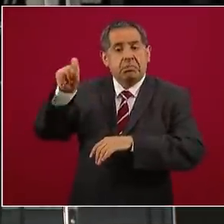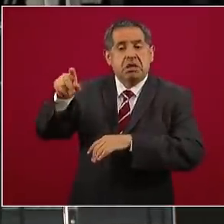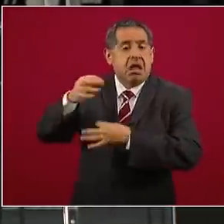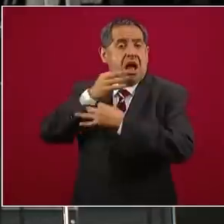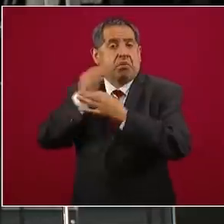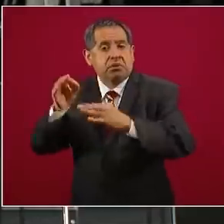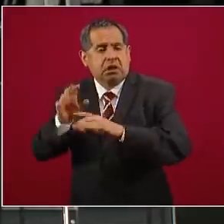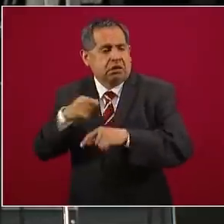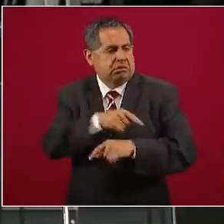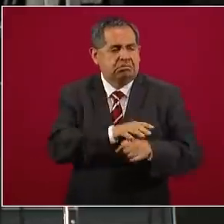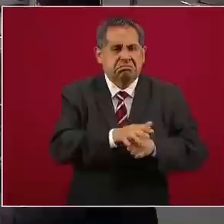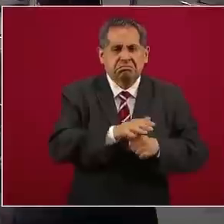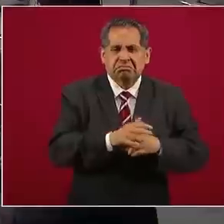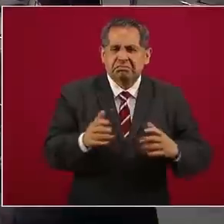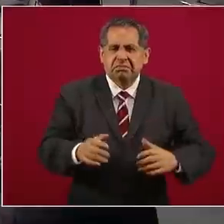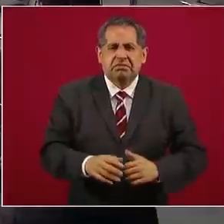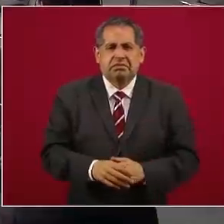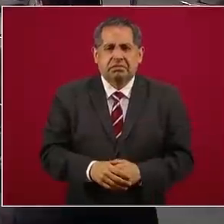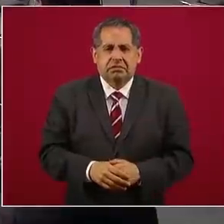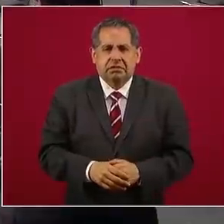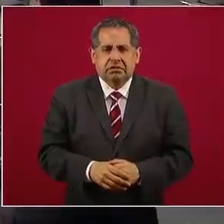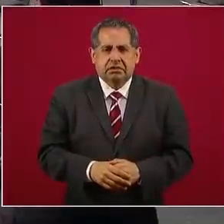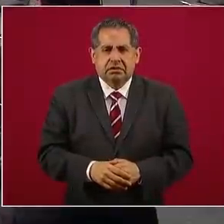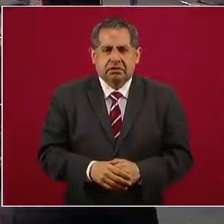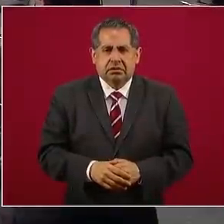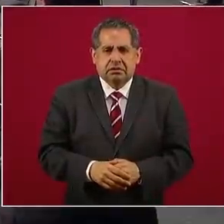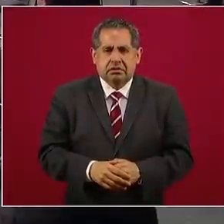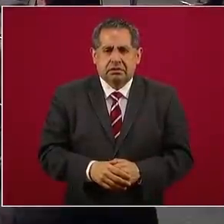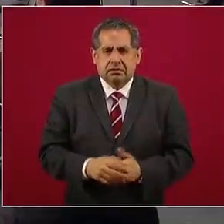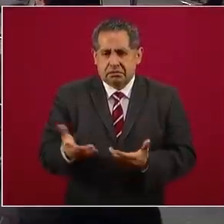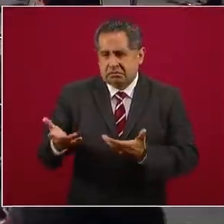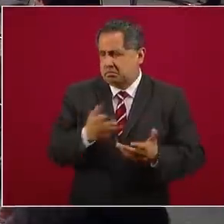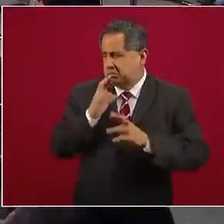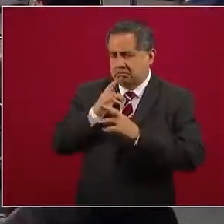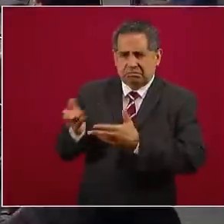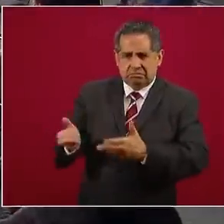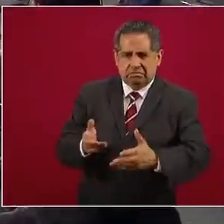vacuna. Sí. Pero eso, Carlos, ¿no quisieras?